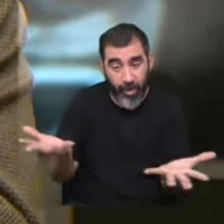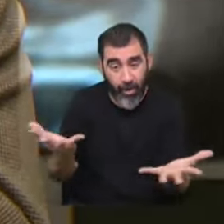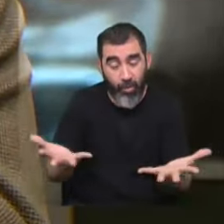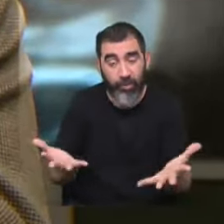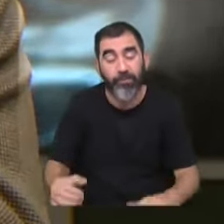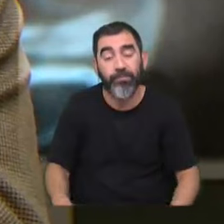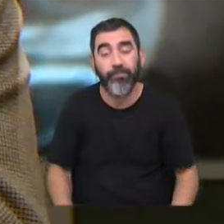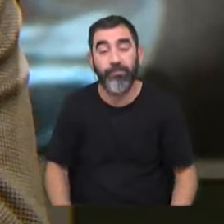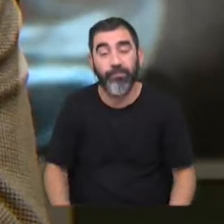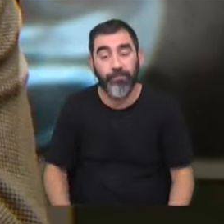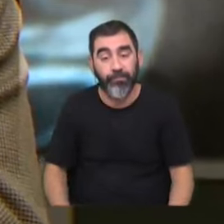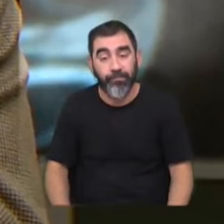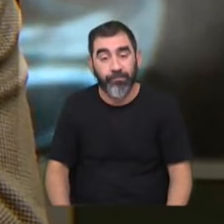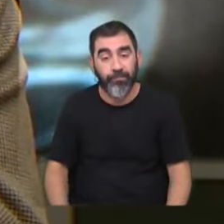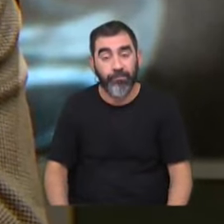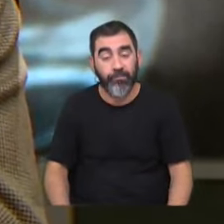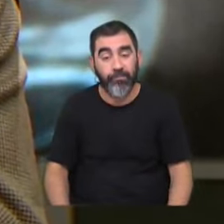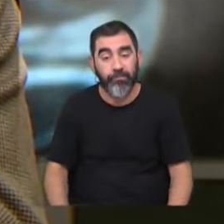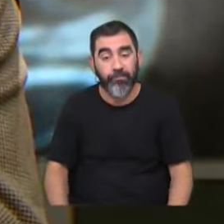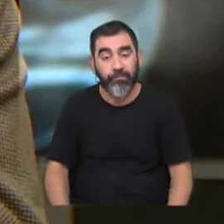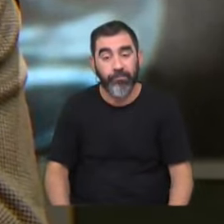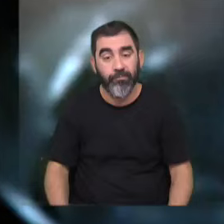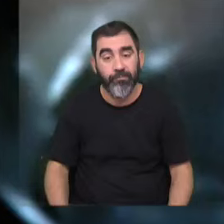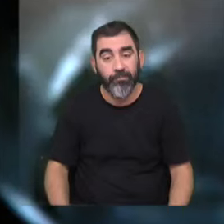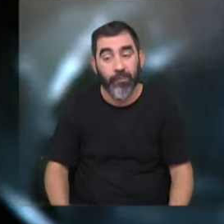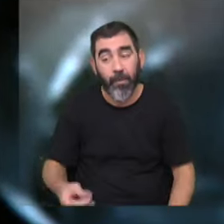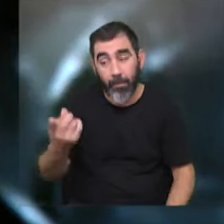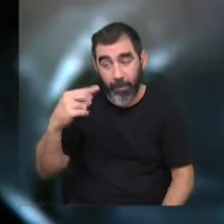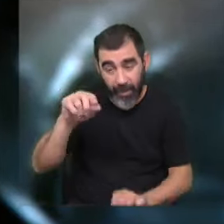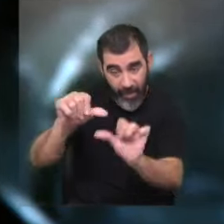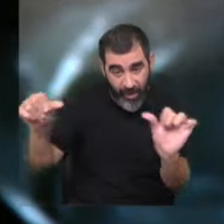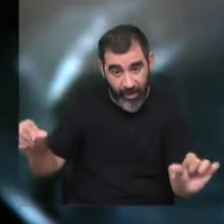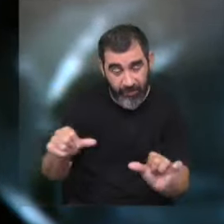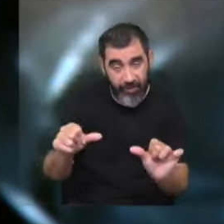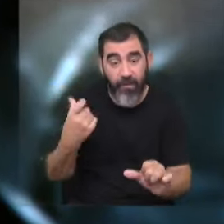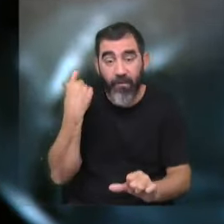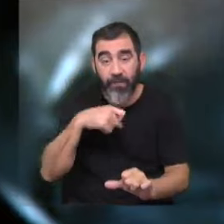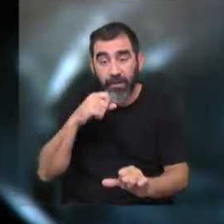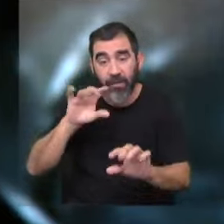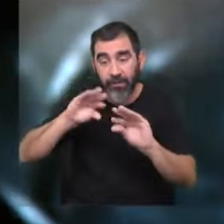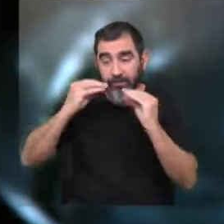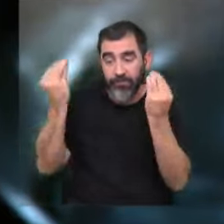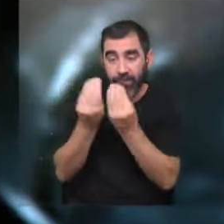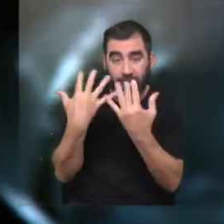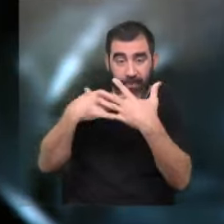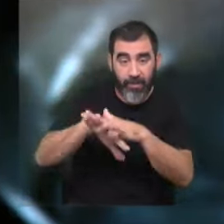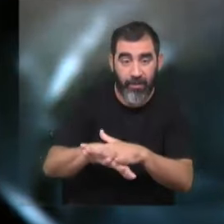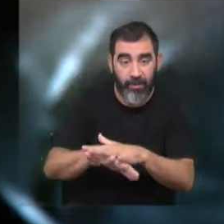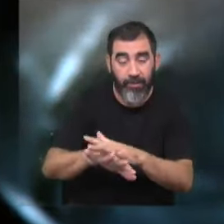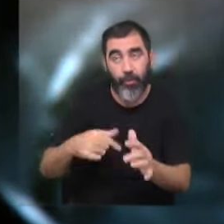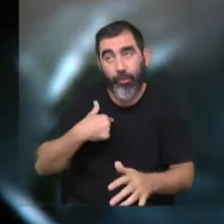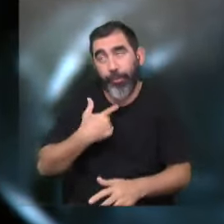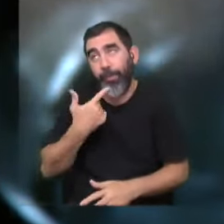nivel global en la educación. Pero para que eso se aplique hace falta una mirada integral. Tal vez yo estoy reclamando